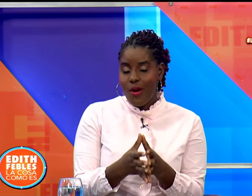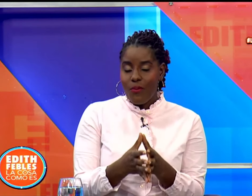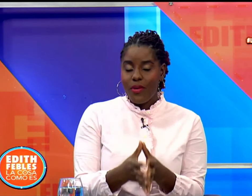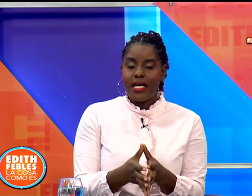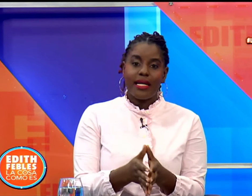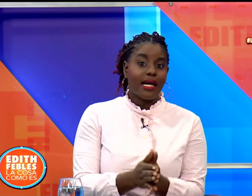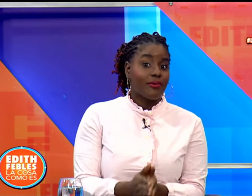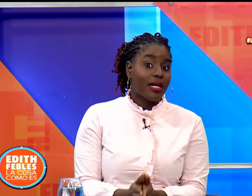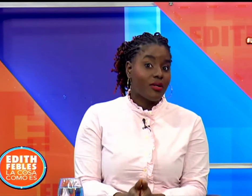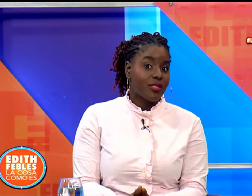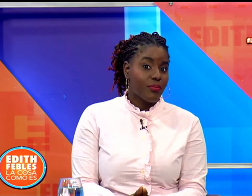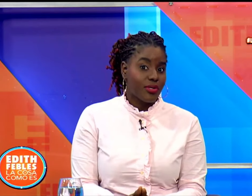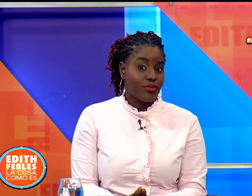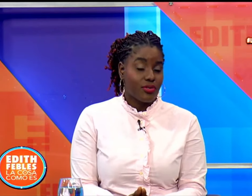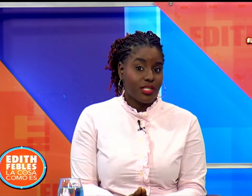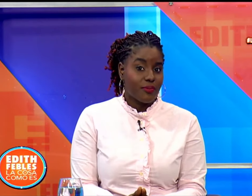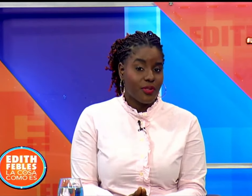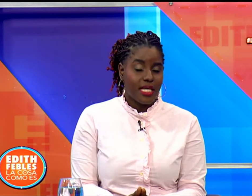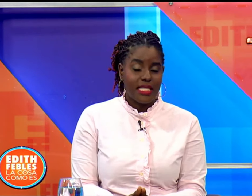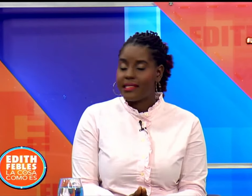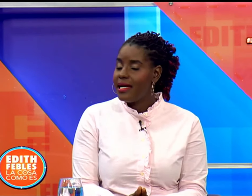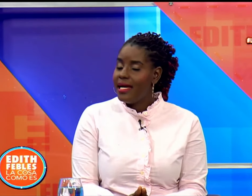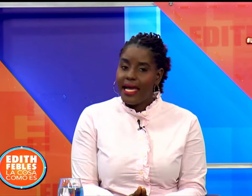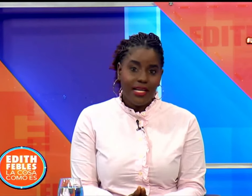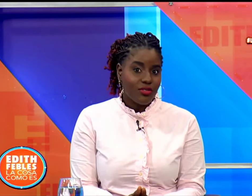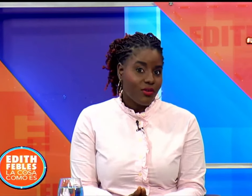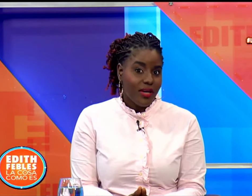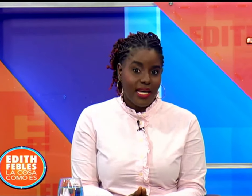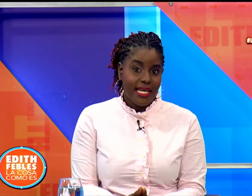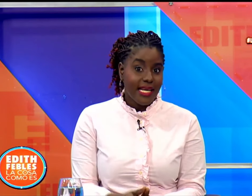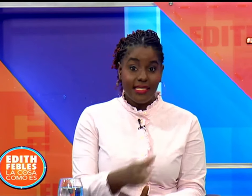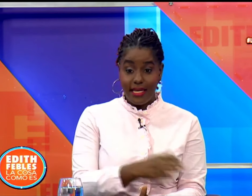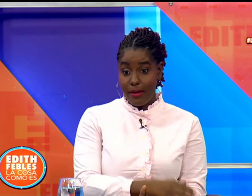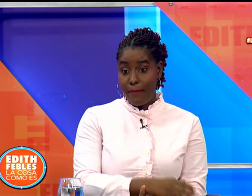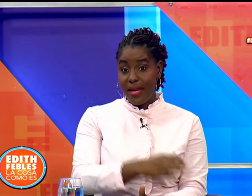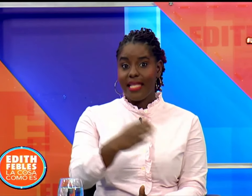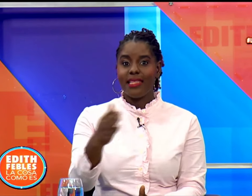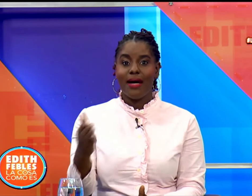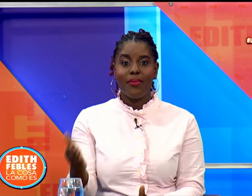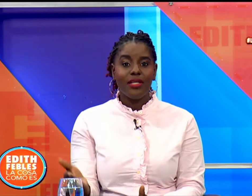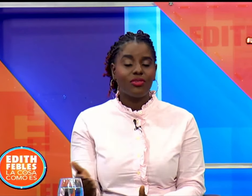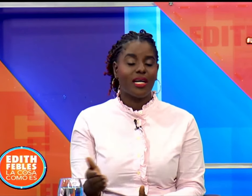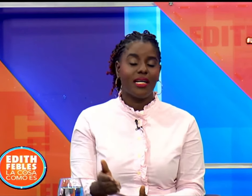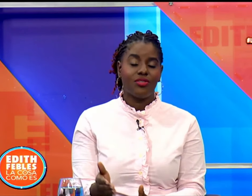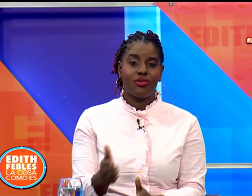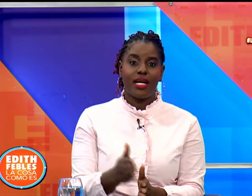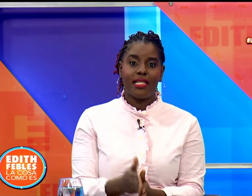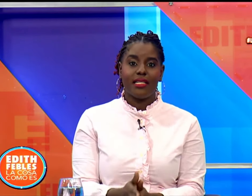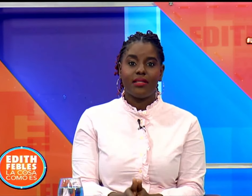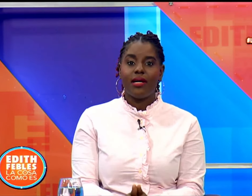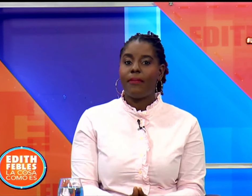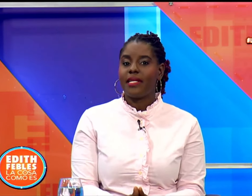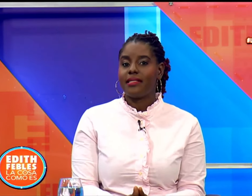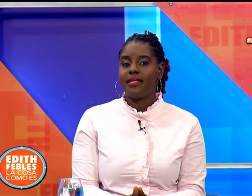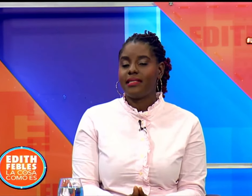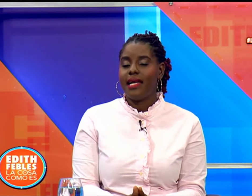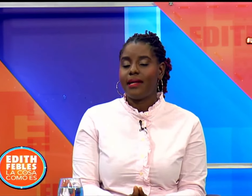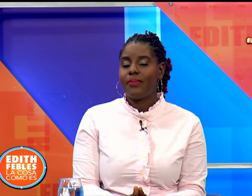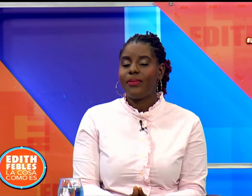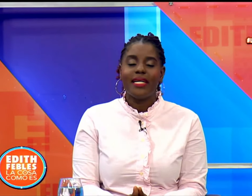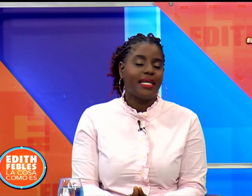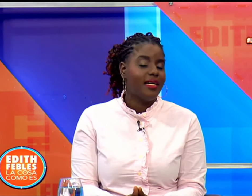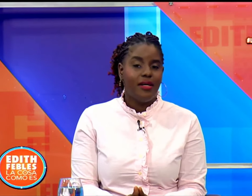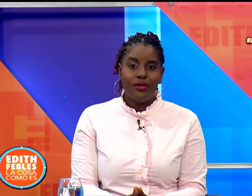Dominicano pueda recaudar los impuestos correspondientes. Eso, en ese planteamiento que han hecho los candidatos a la presidencia